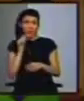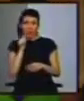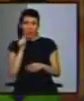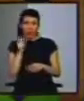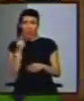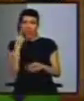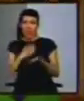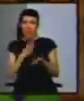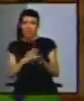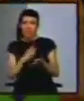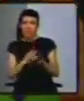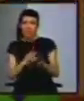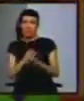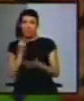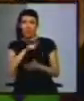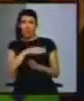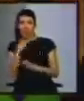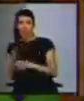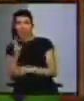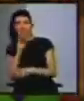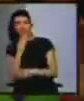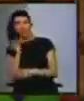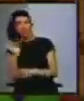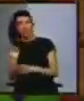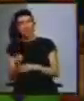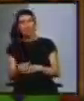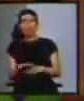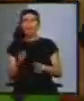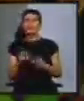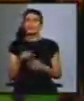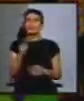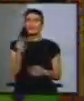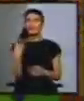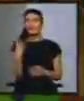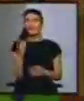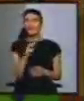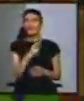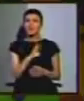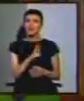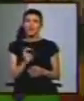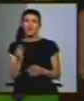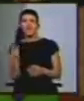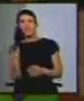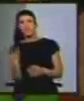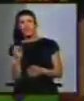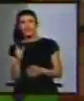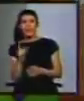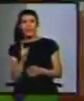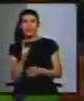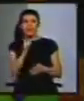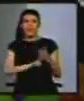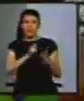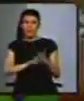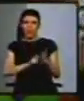sábado. 25.000 o 35.000 pesos mensuales por 8 clases al mes.